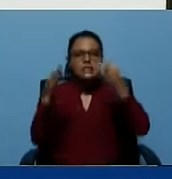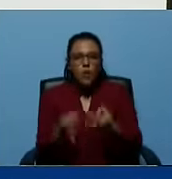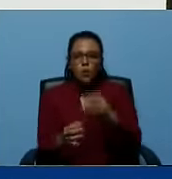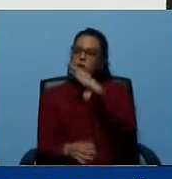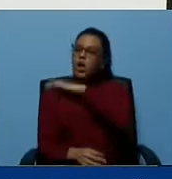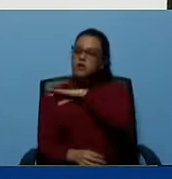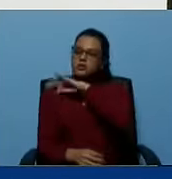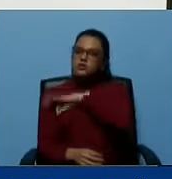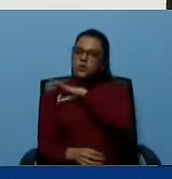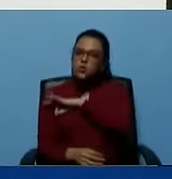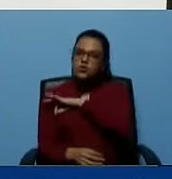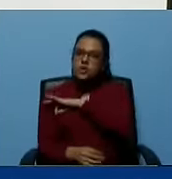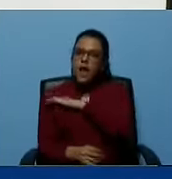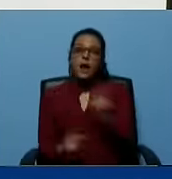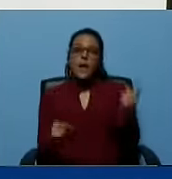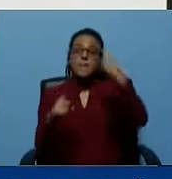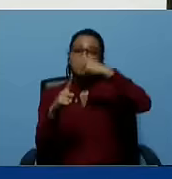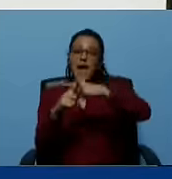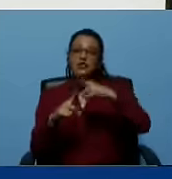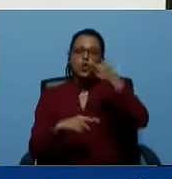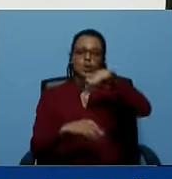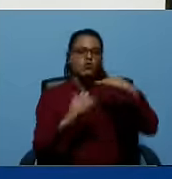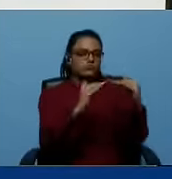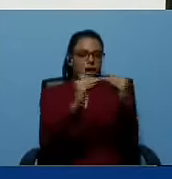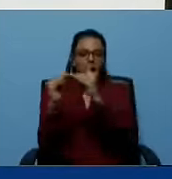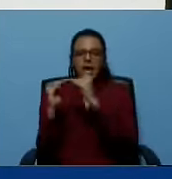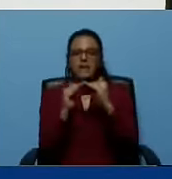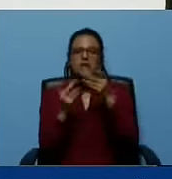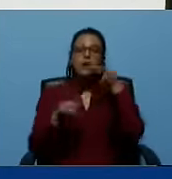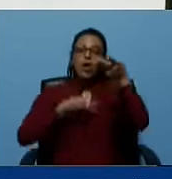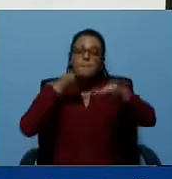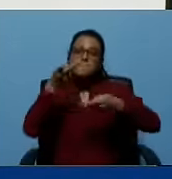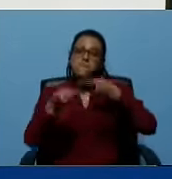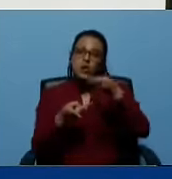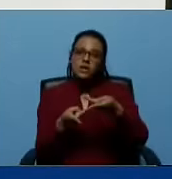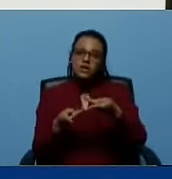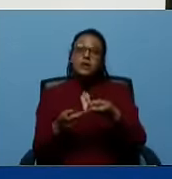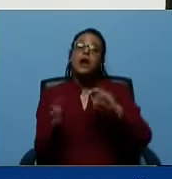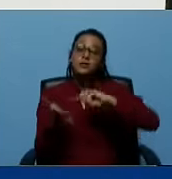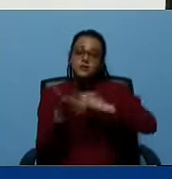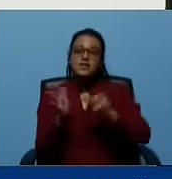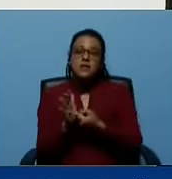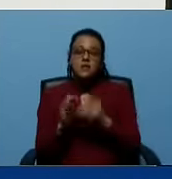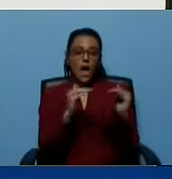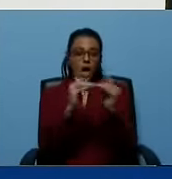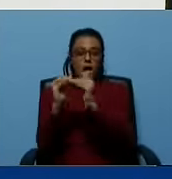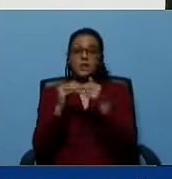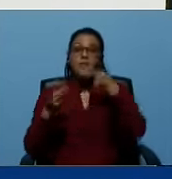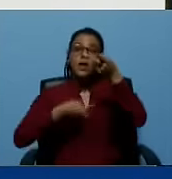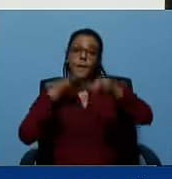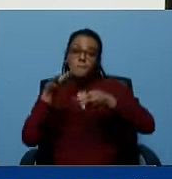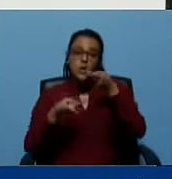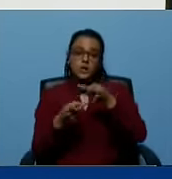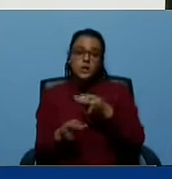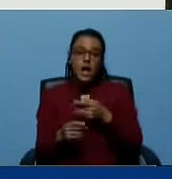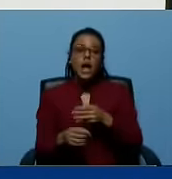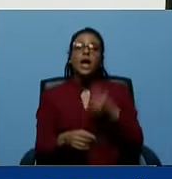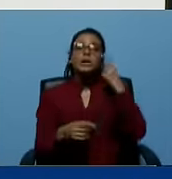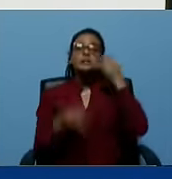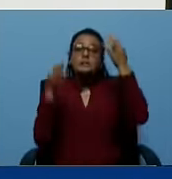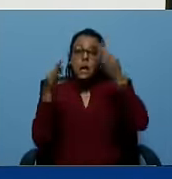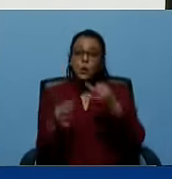social, la mayor suma de estabilidad política. Ahí están los principios. Estabilidad política, seguridad